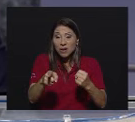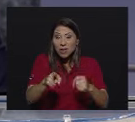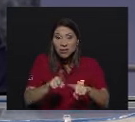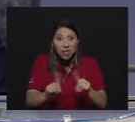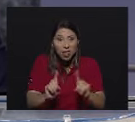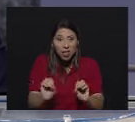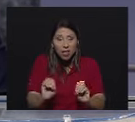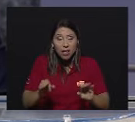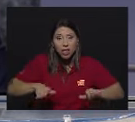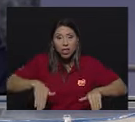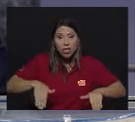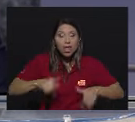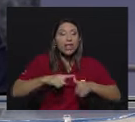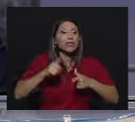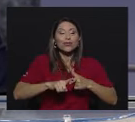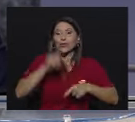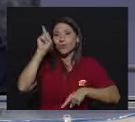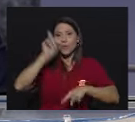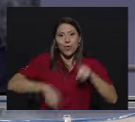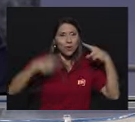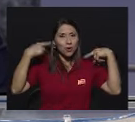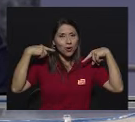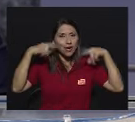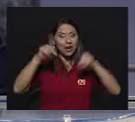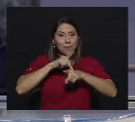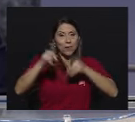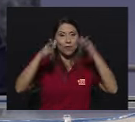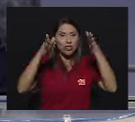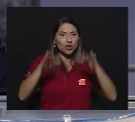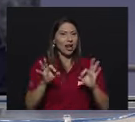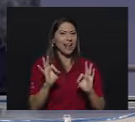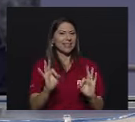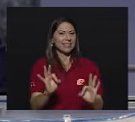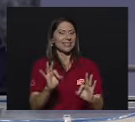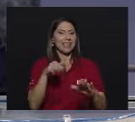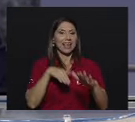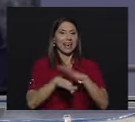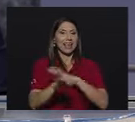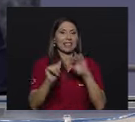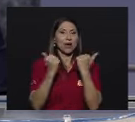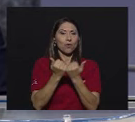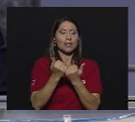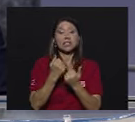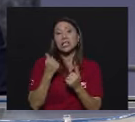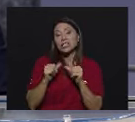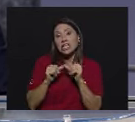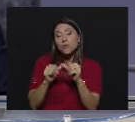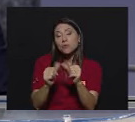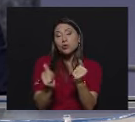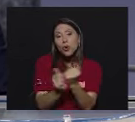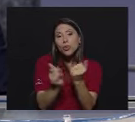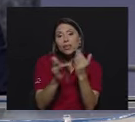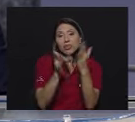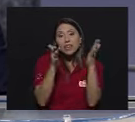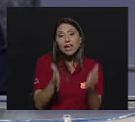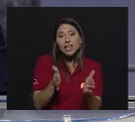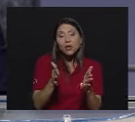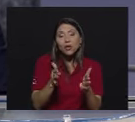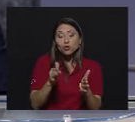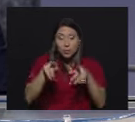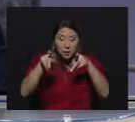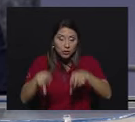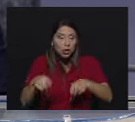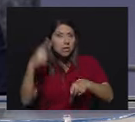lograr tener profesionales en las aulas. Vamos a seguir teniendo técnicos, ejecutores de